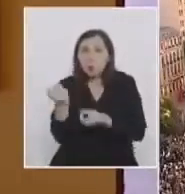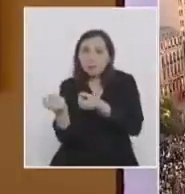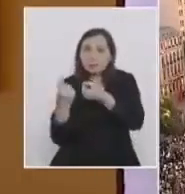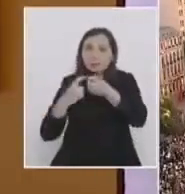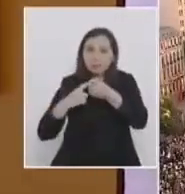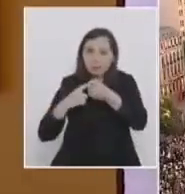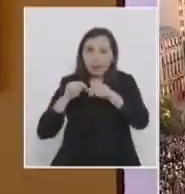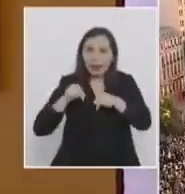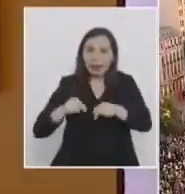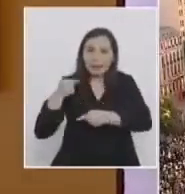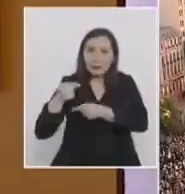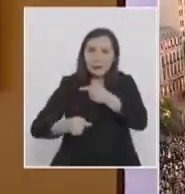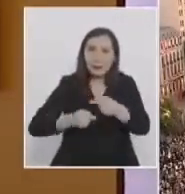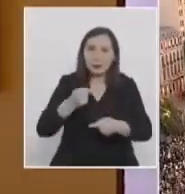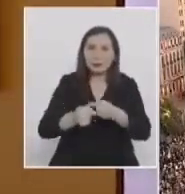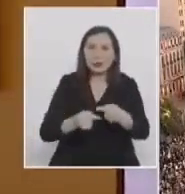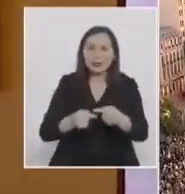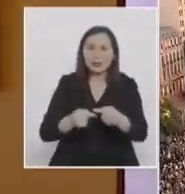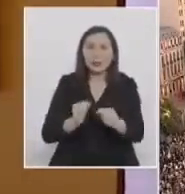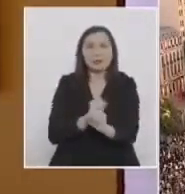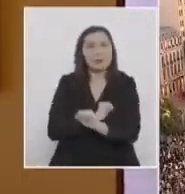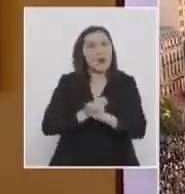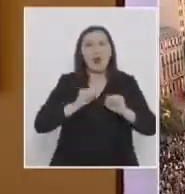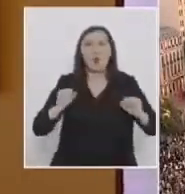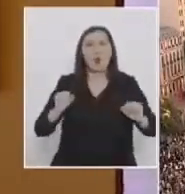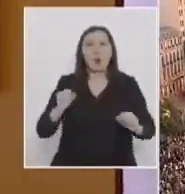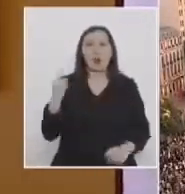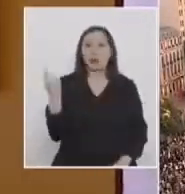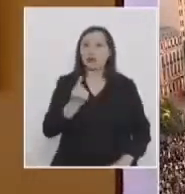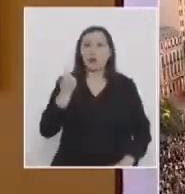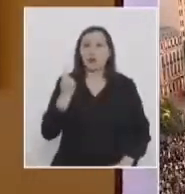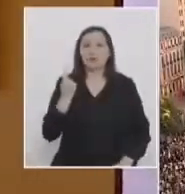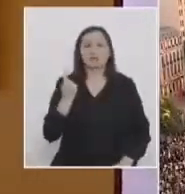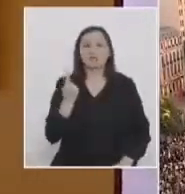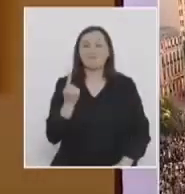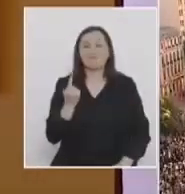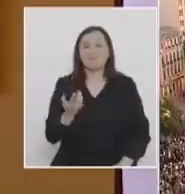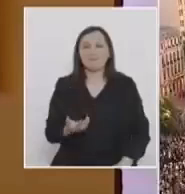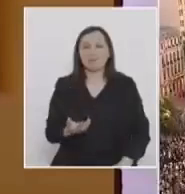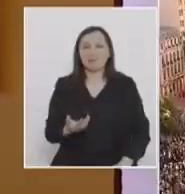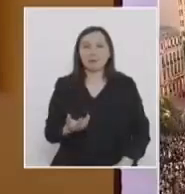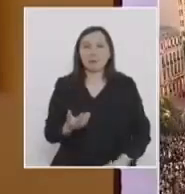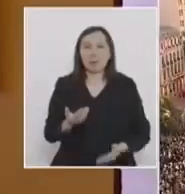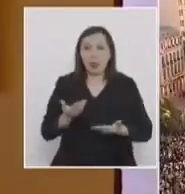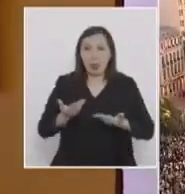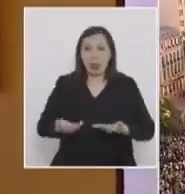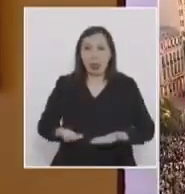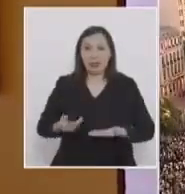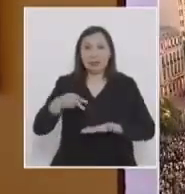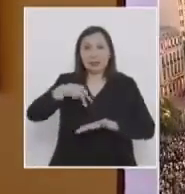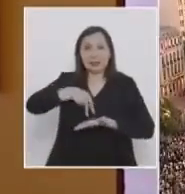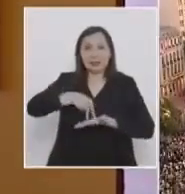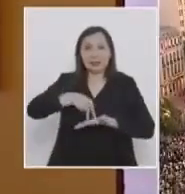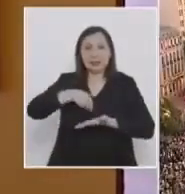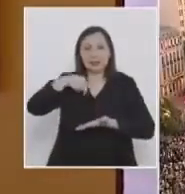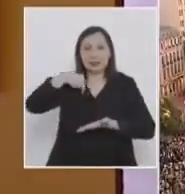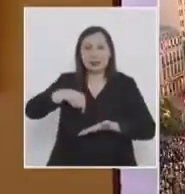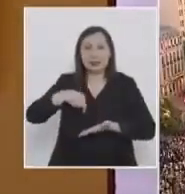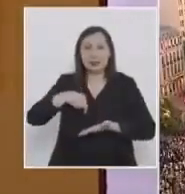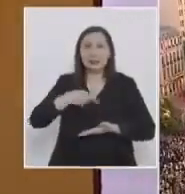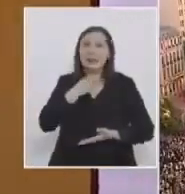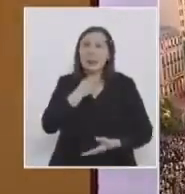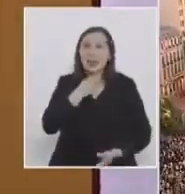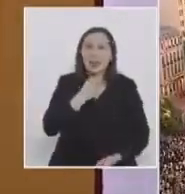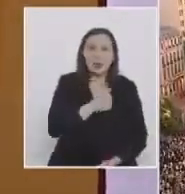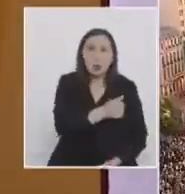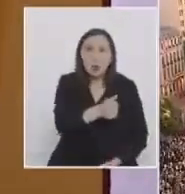este proceso, porque no podemos hacerlo solos. Desde este lugar quiero hacerles a